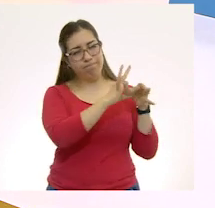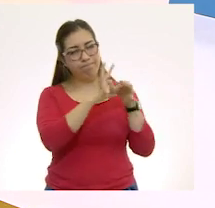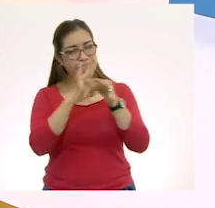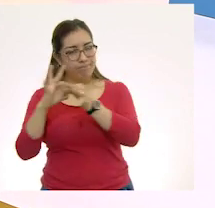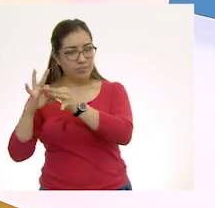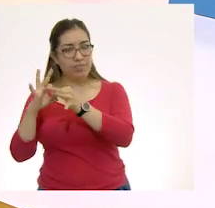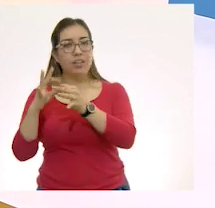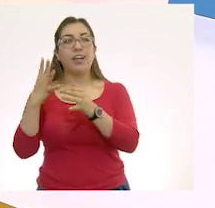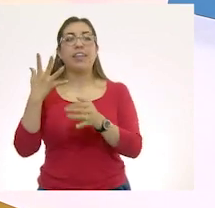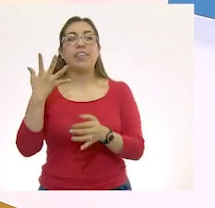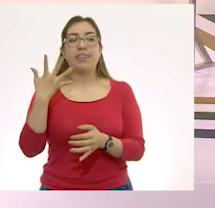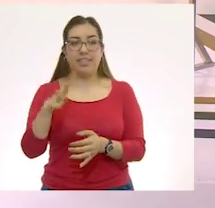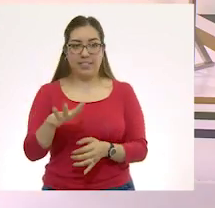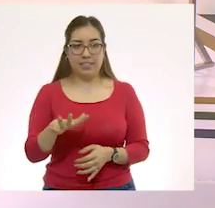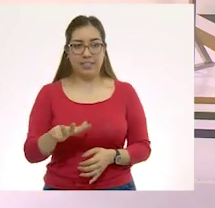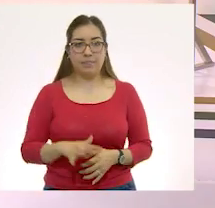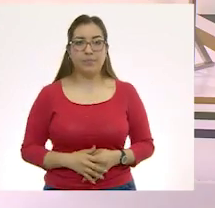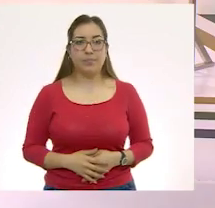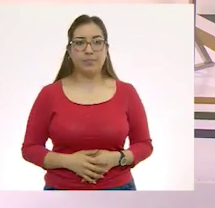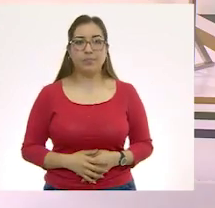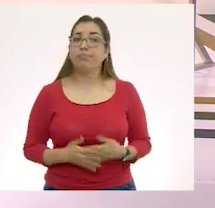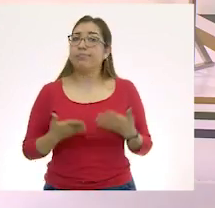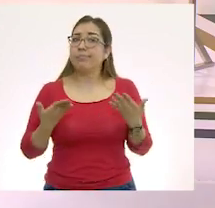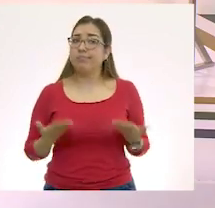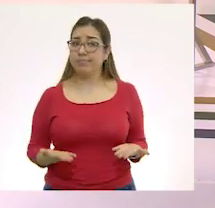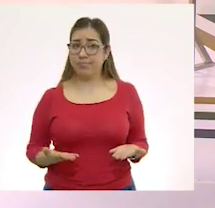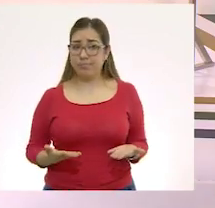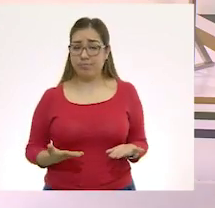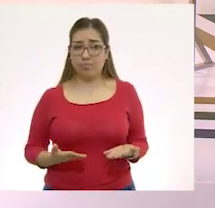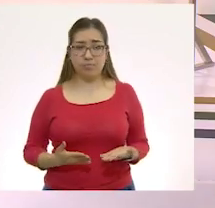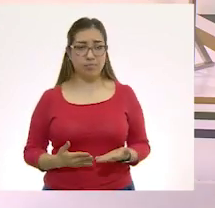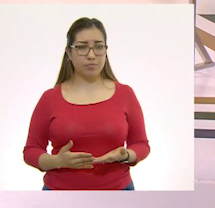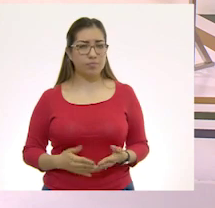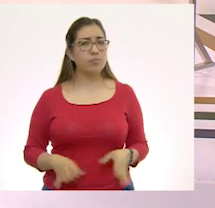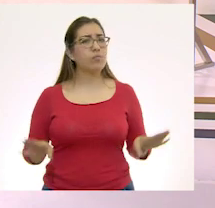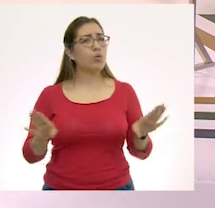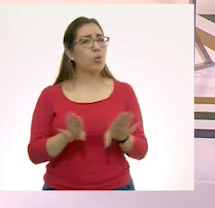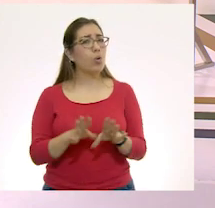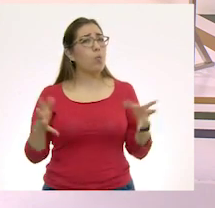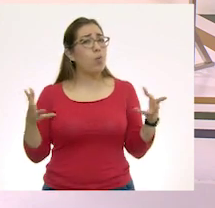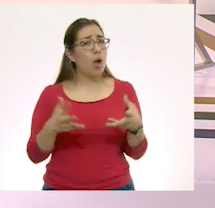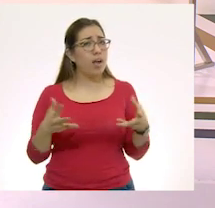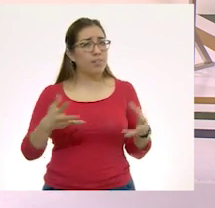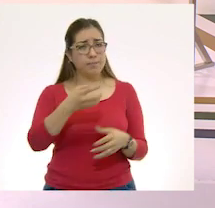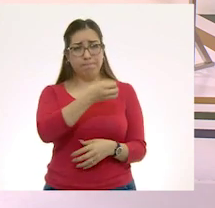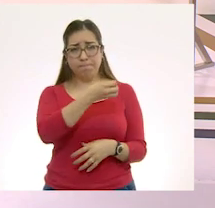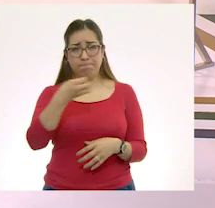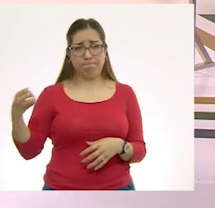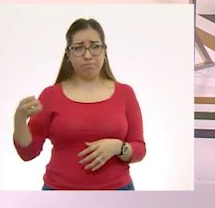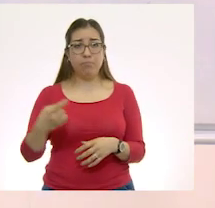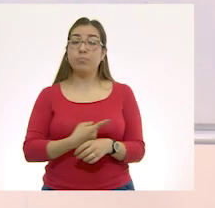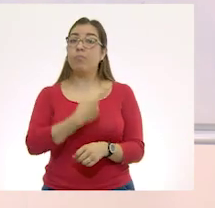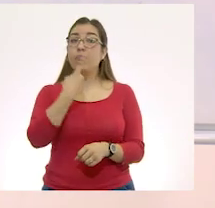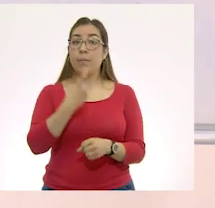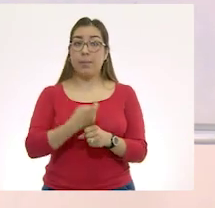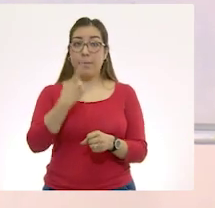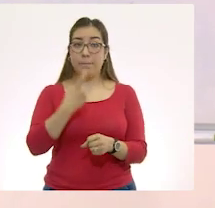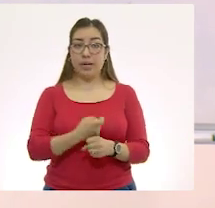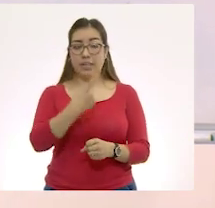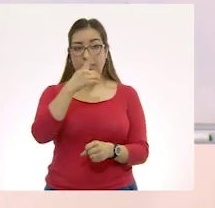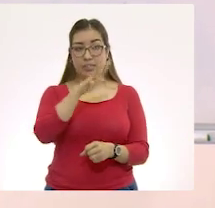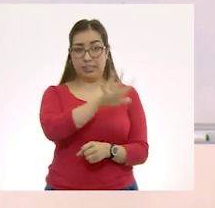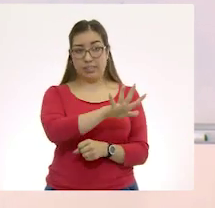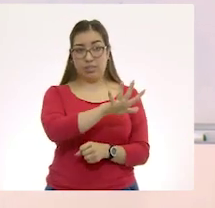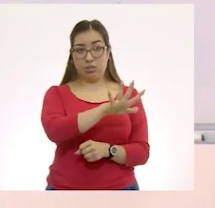10 muy bien ahora vamos a construir la sucesión vamos a notar el primer 5